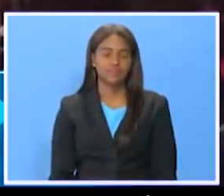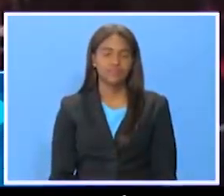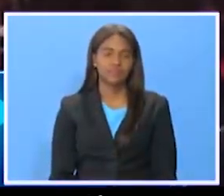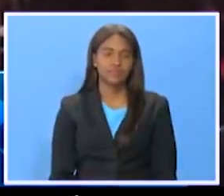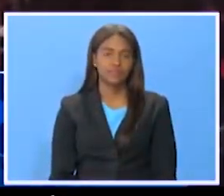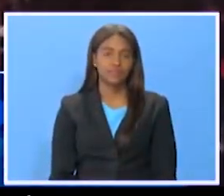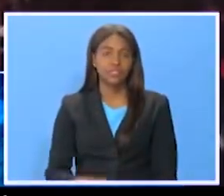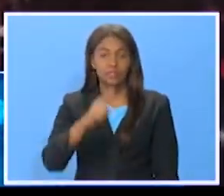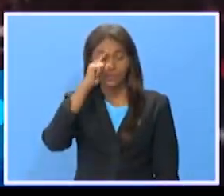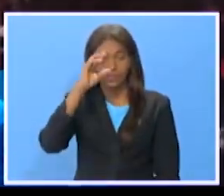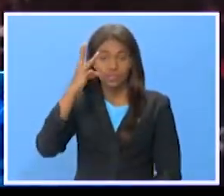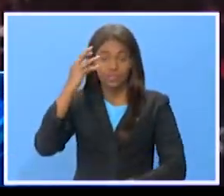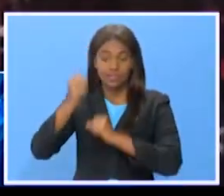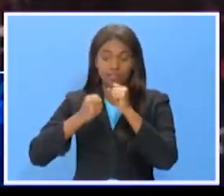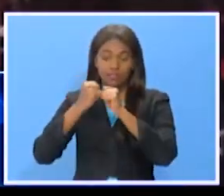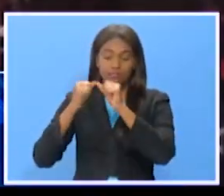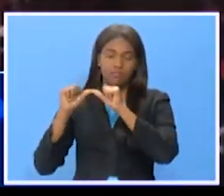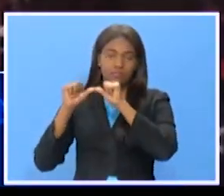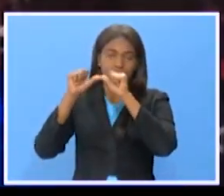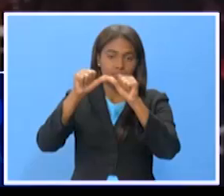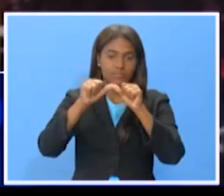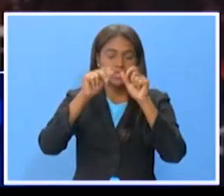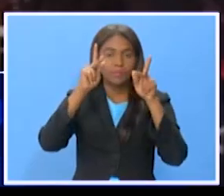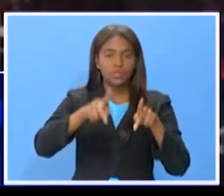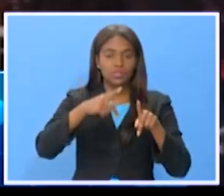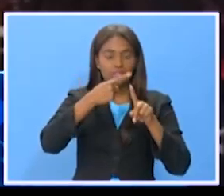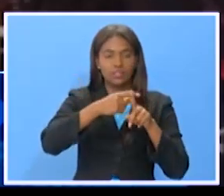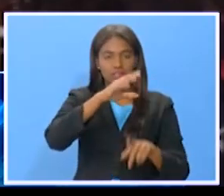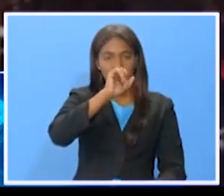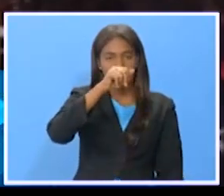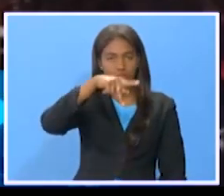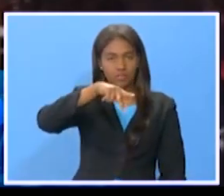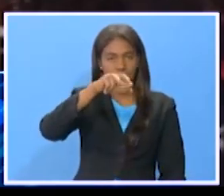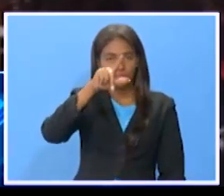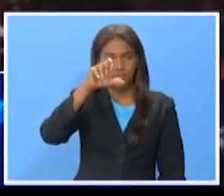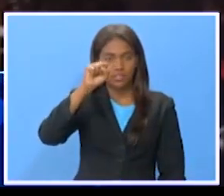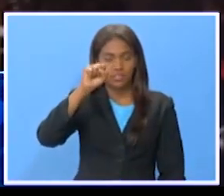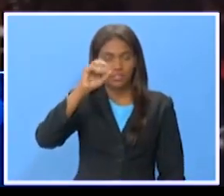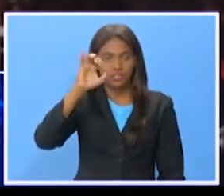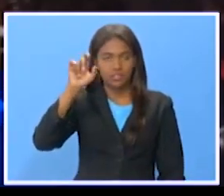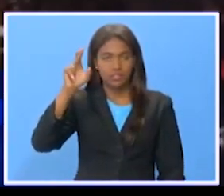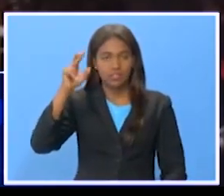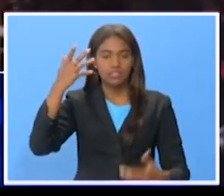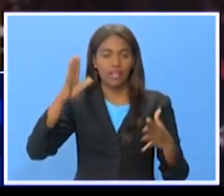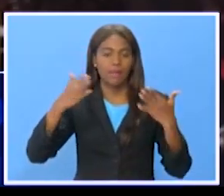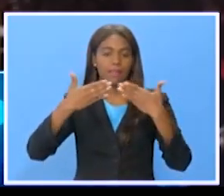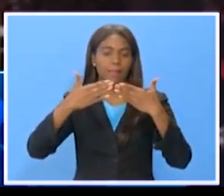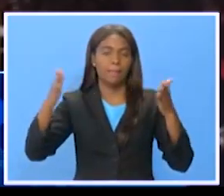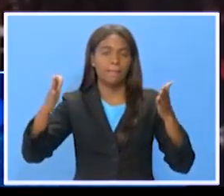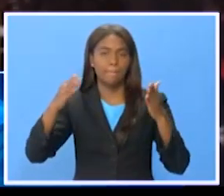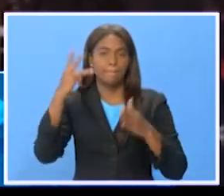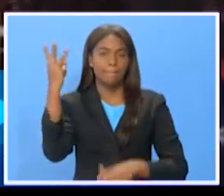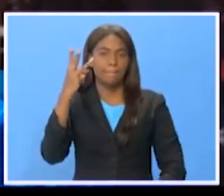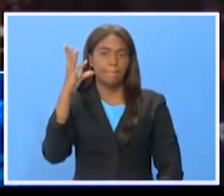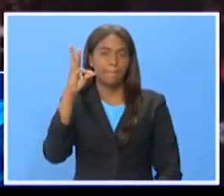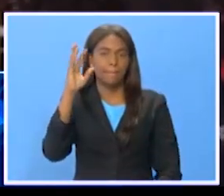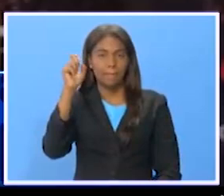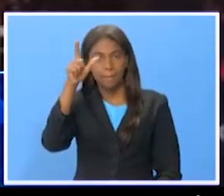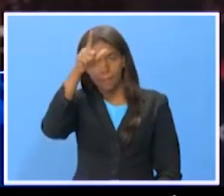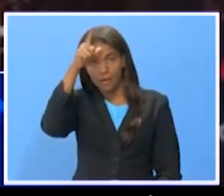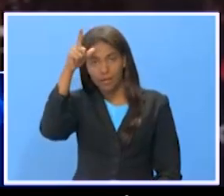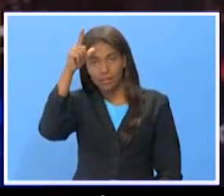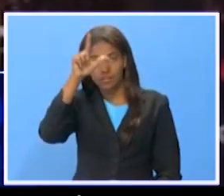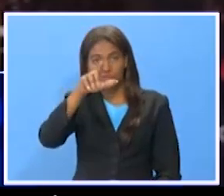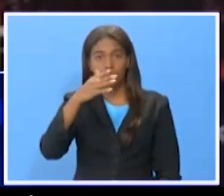Por sexto año consecutivo, los ejecutivos de Acropolis Center y Jazz en Dominicana dan formal apertura el miércoles 6 de julio a